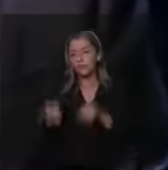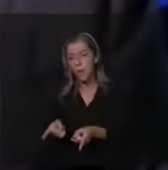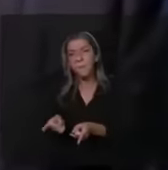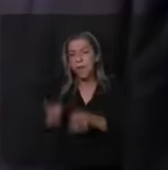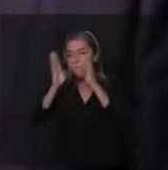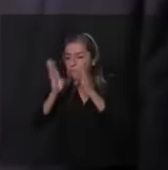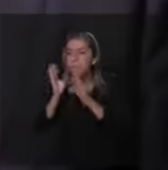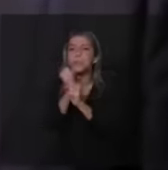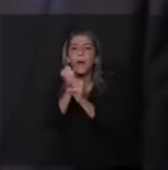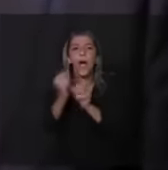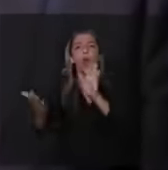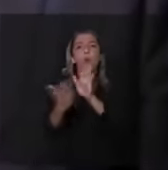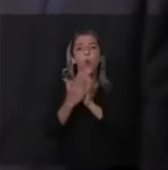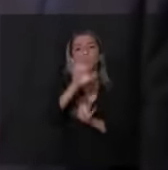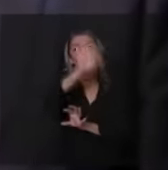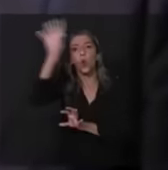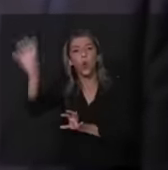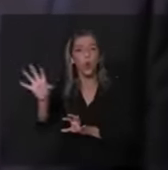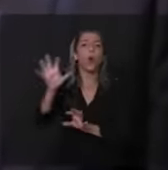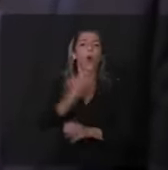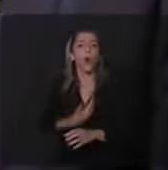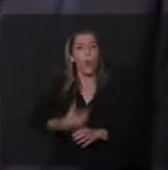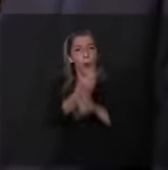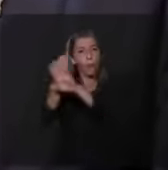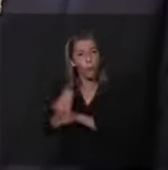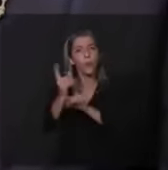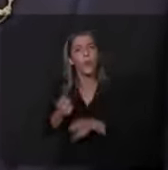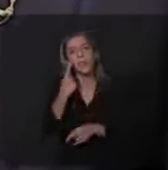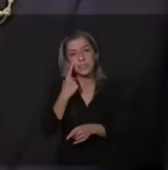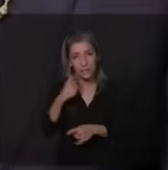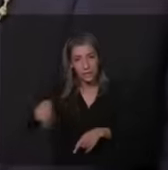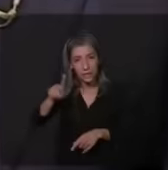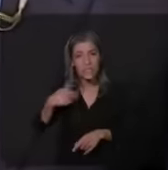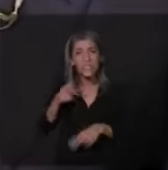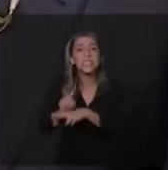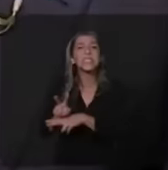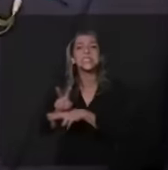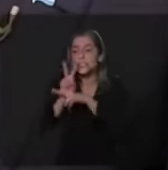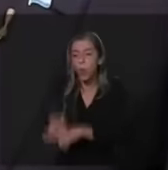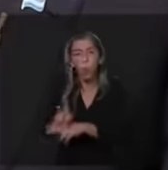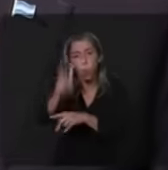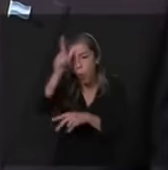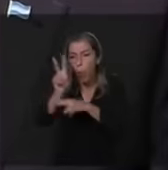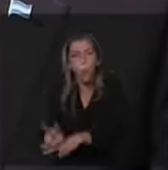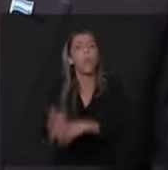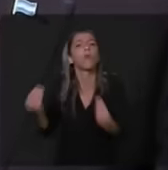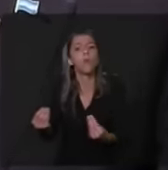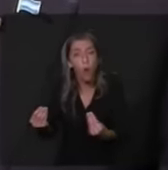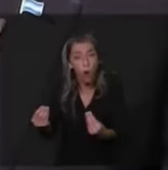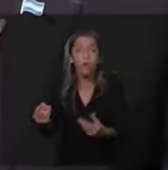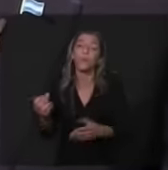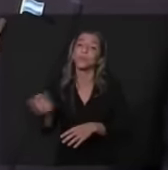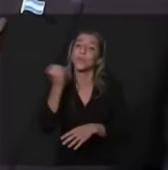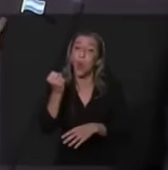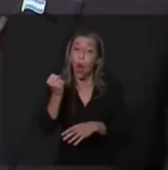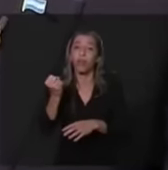con gobernadores e intendentes. La seguridad no es de jurisdicciones. La seguridad es un derecho a que vos